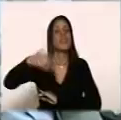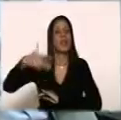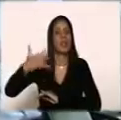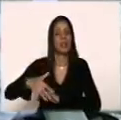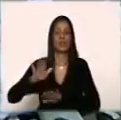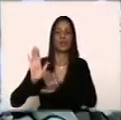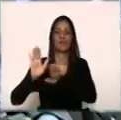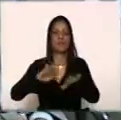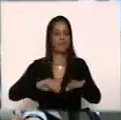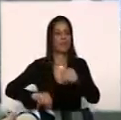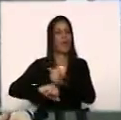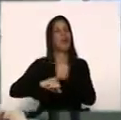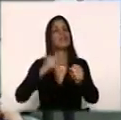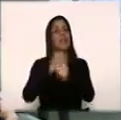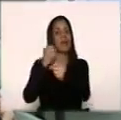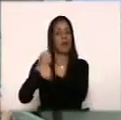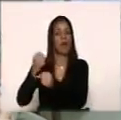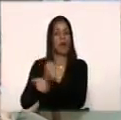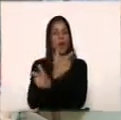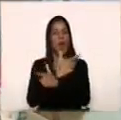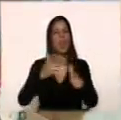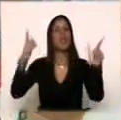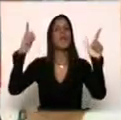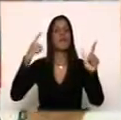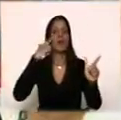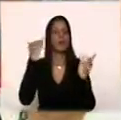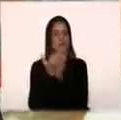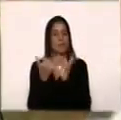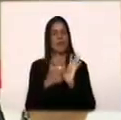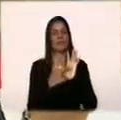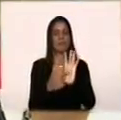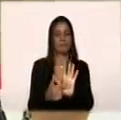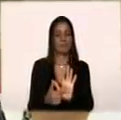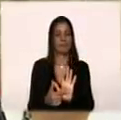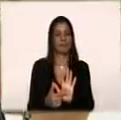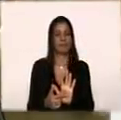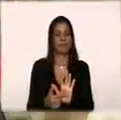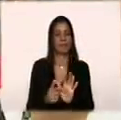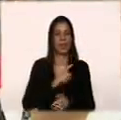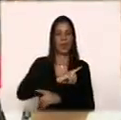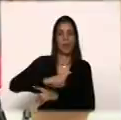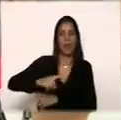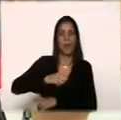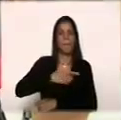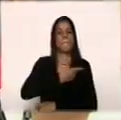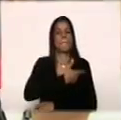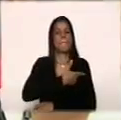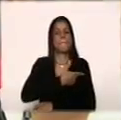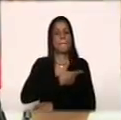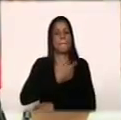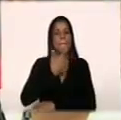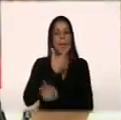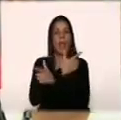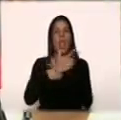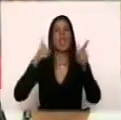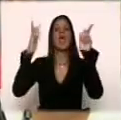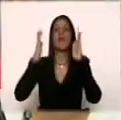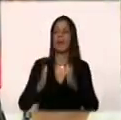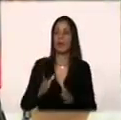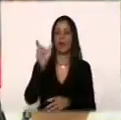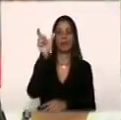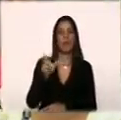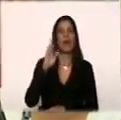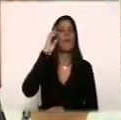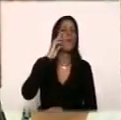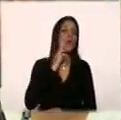trabajadores, es un oasis de libertades, como lo mandó el libertador Simón Bolívar y